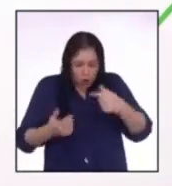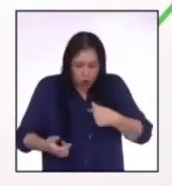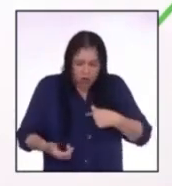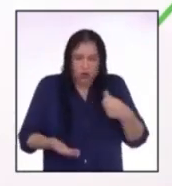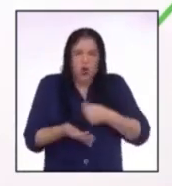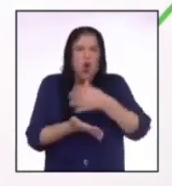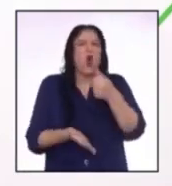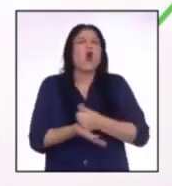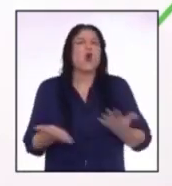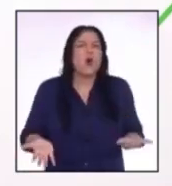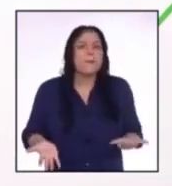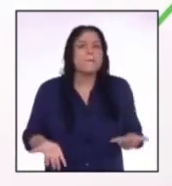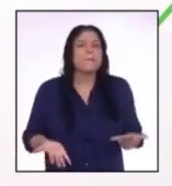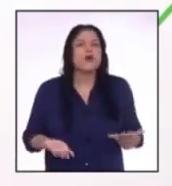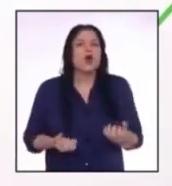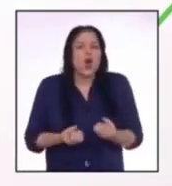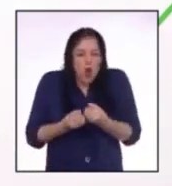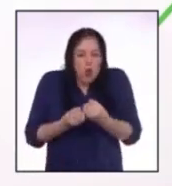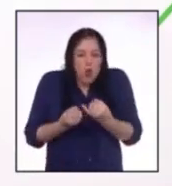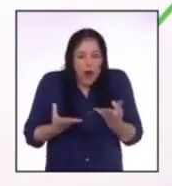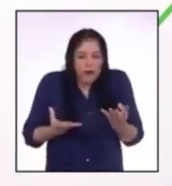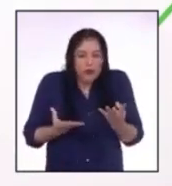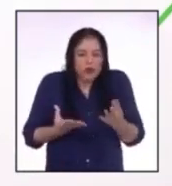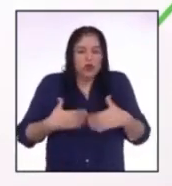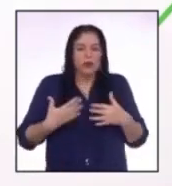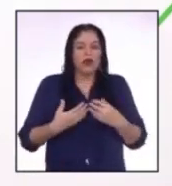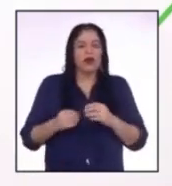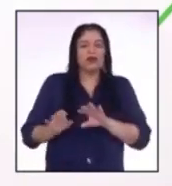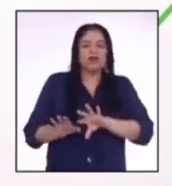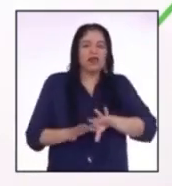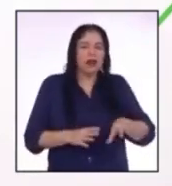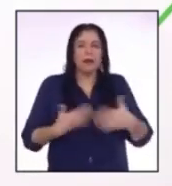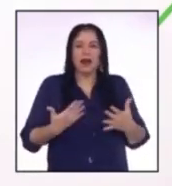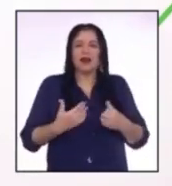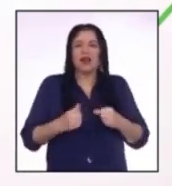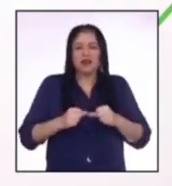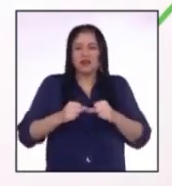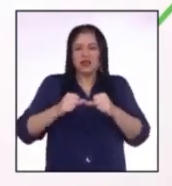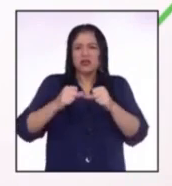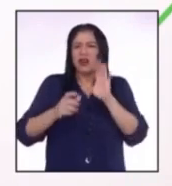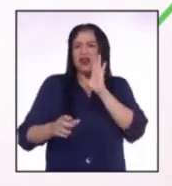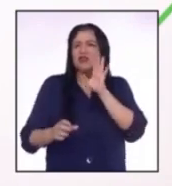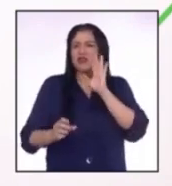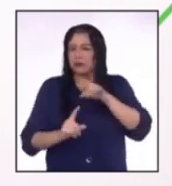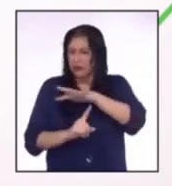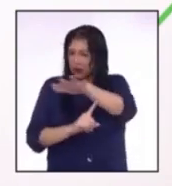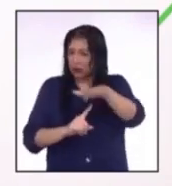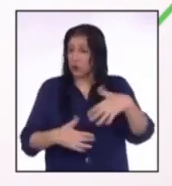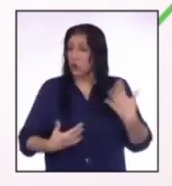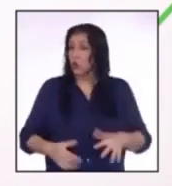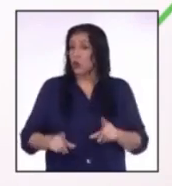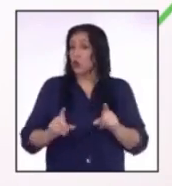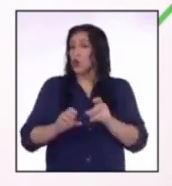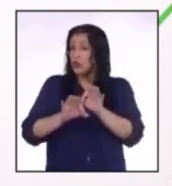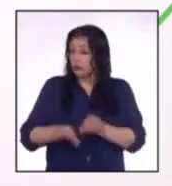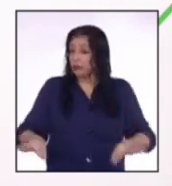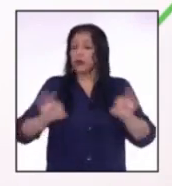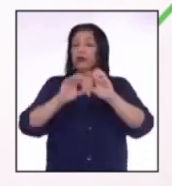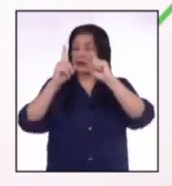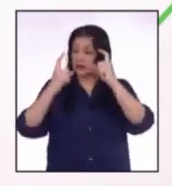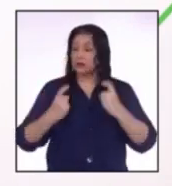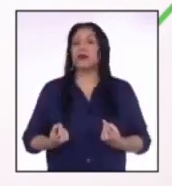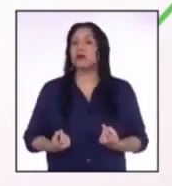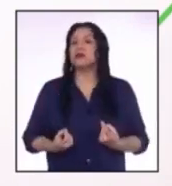cuántos de ellos puede prevenir de actividades ilegales o contaminantes importante pregunta